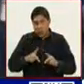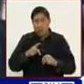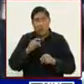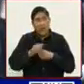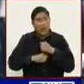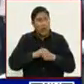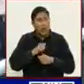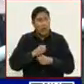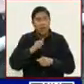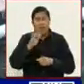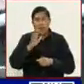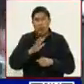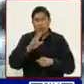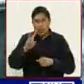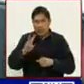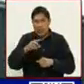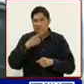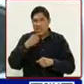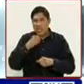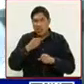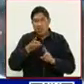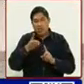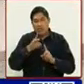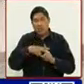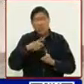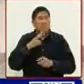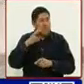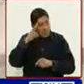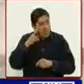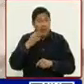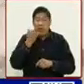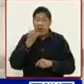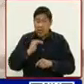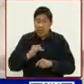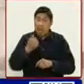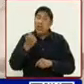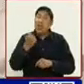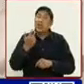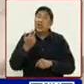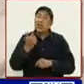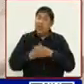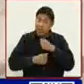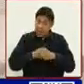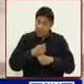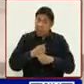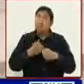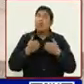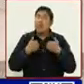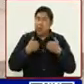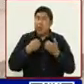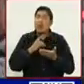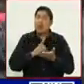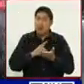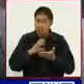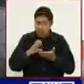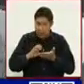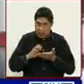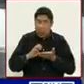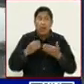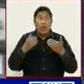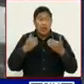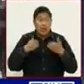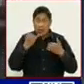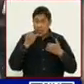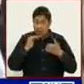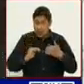52 años, sindicada de violar a su hija de 13 con discapacidad. La menor tiene un